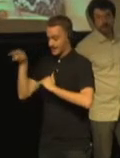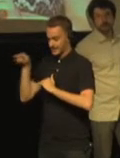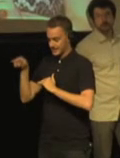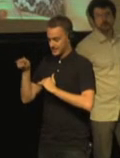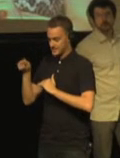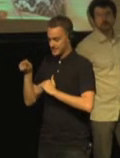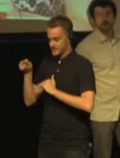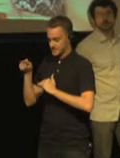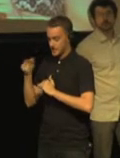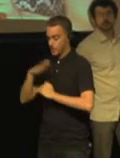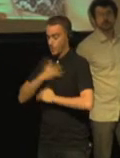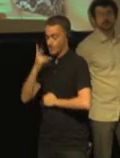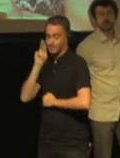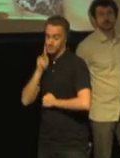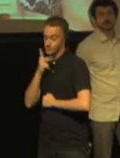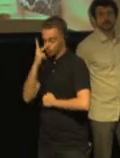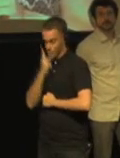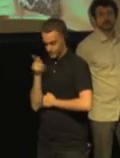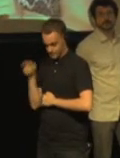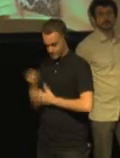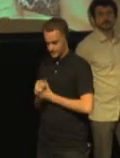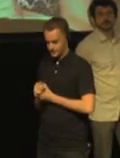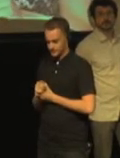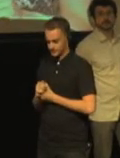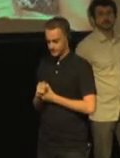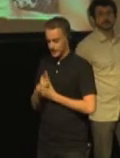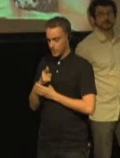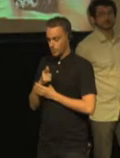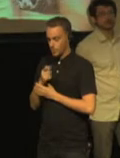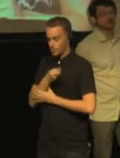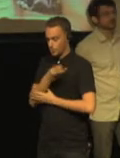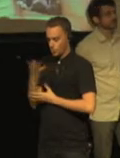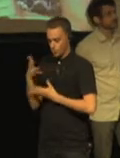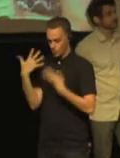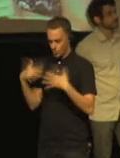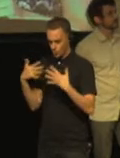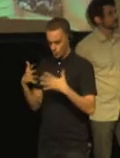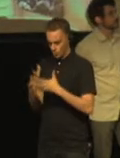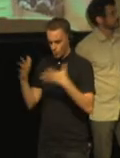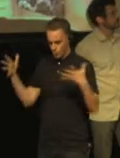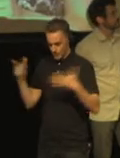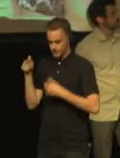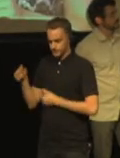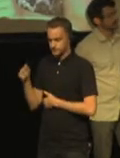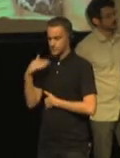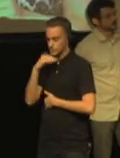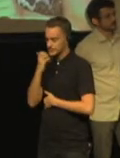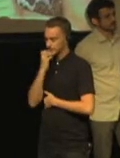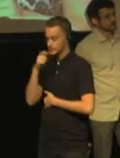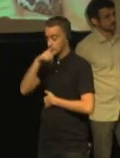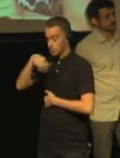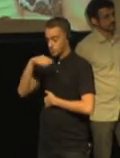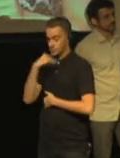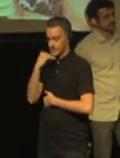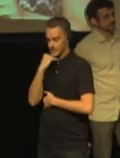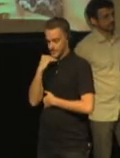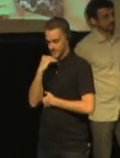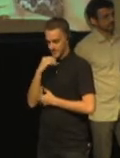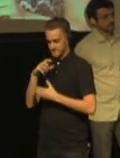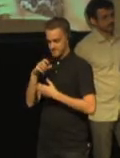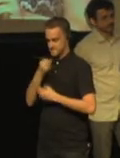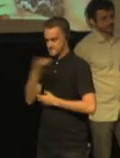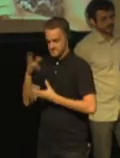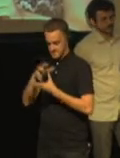O sea, claramente se trata de una cifra enorme. No sé si alguien esperaba una cifra tan elevada, pero esto indica que